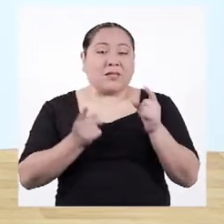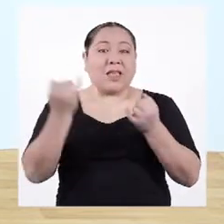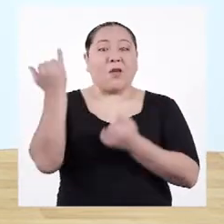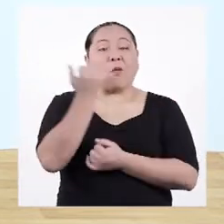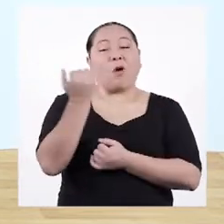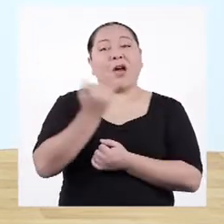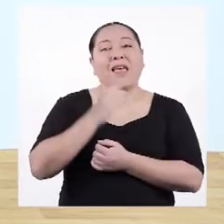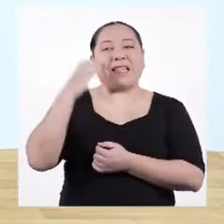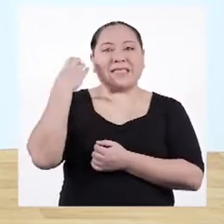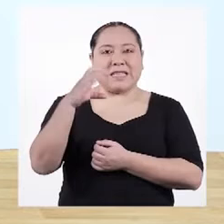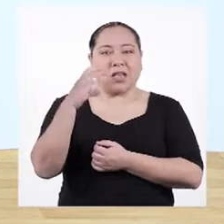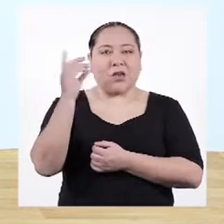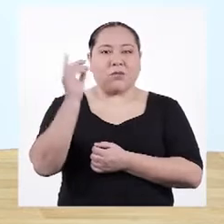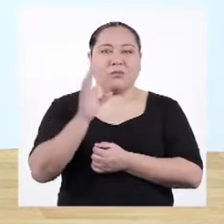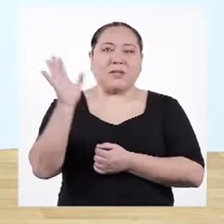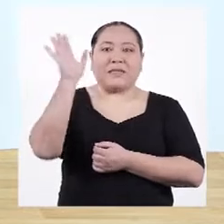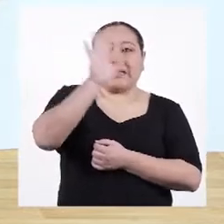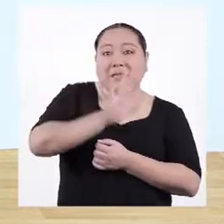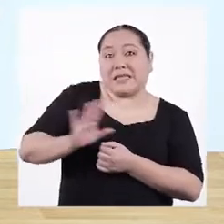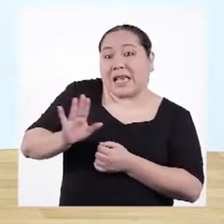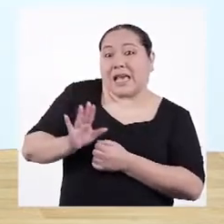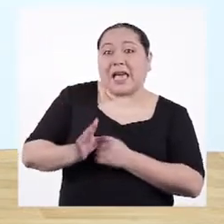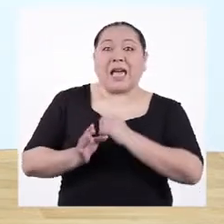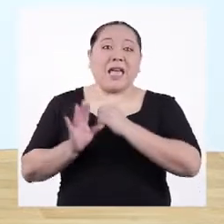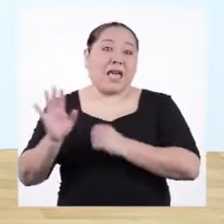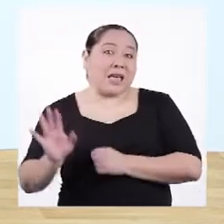C trazándola con la mano.